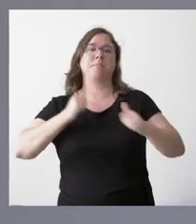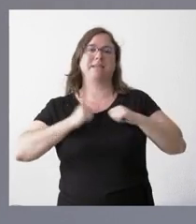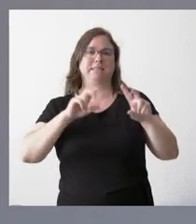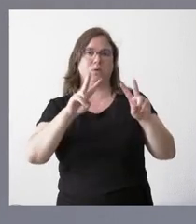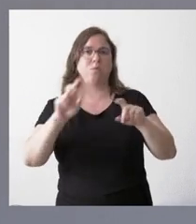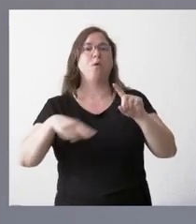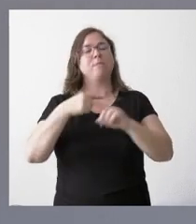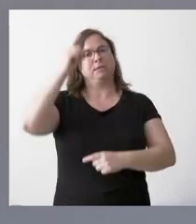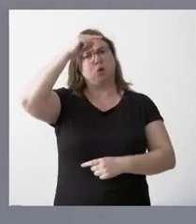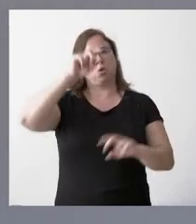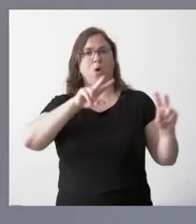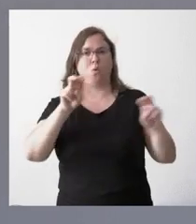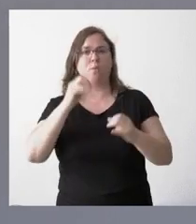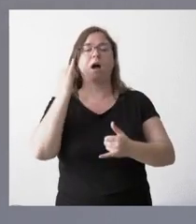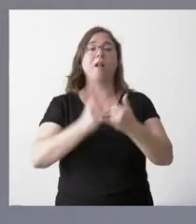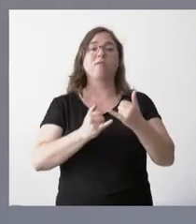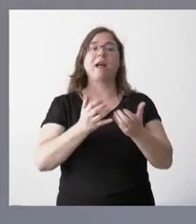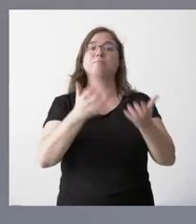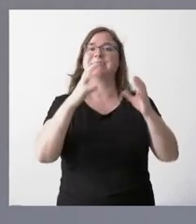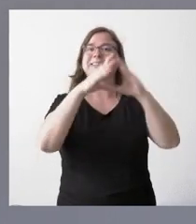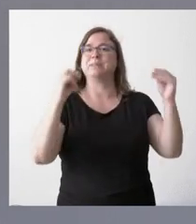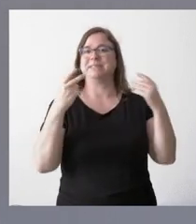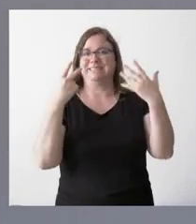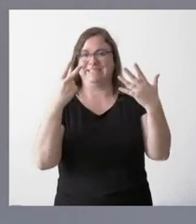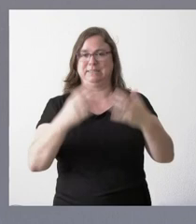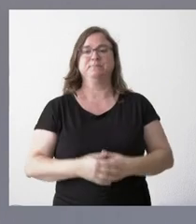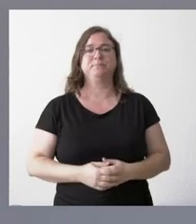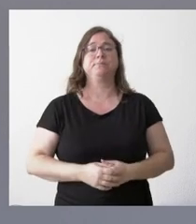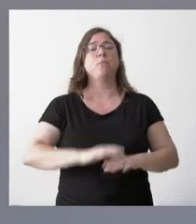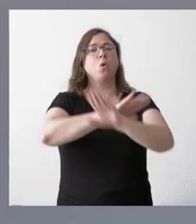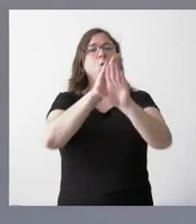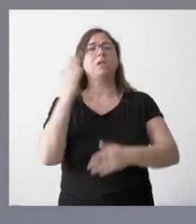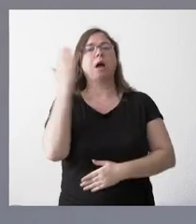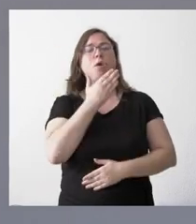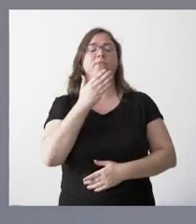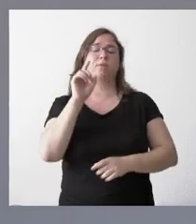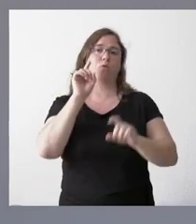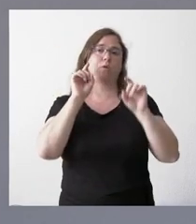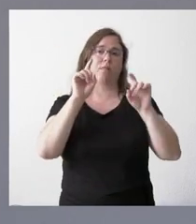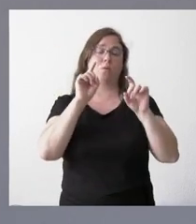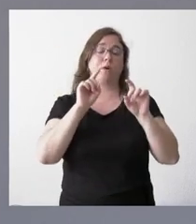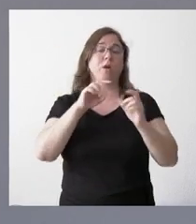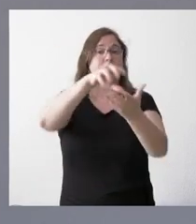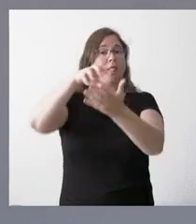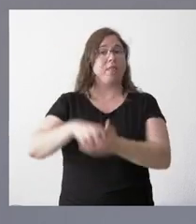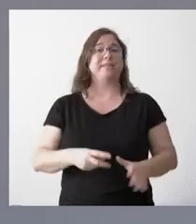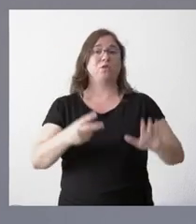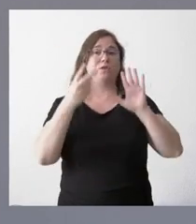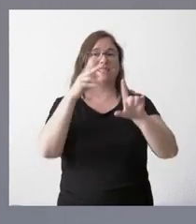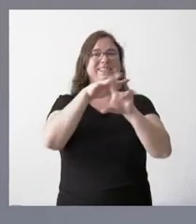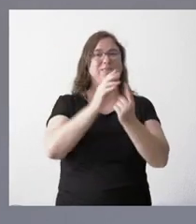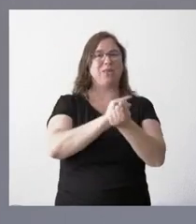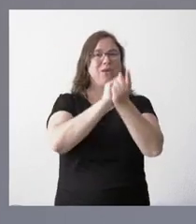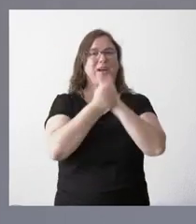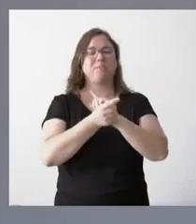en doctorados, afectando a 7 universidades. Y, por último, en el ámbito educativo, 7 centros modifican sus circunstancias en